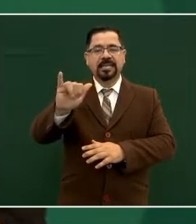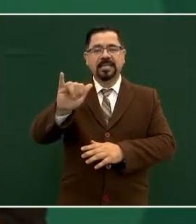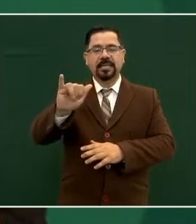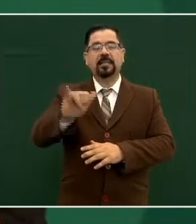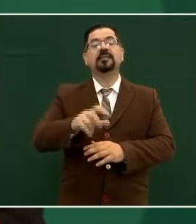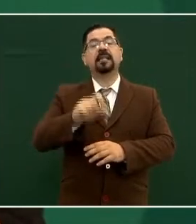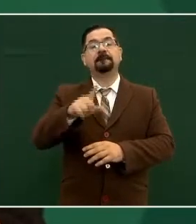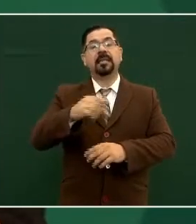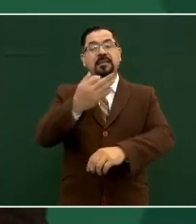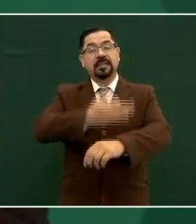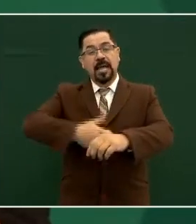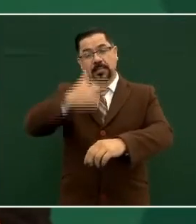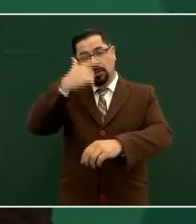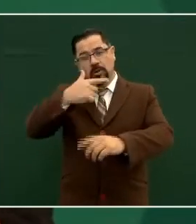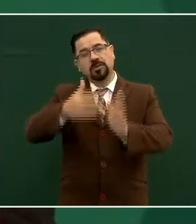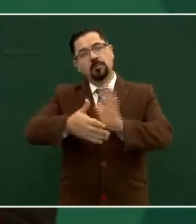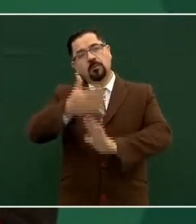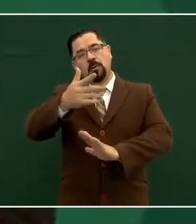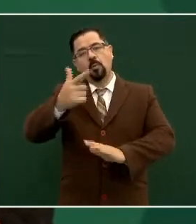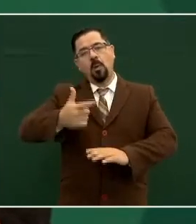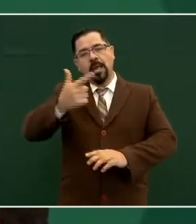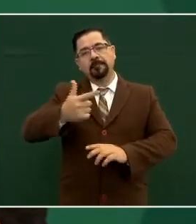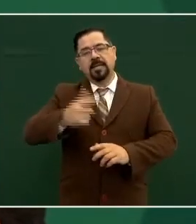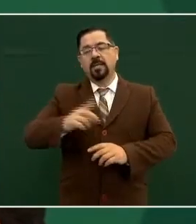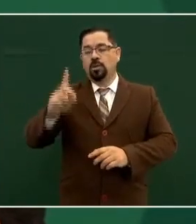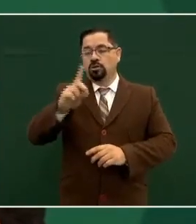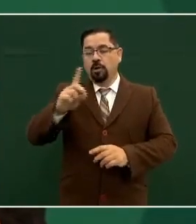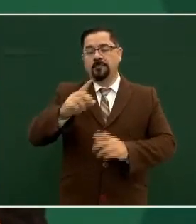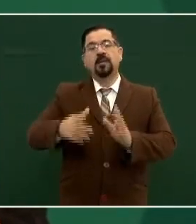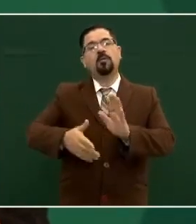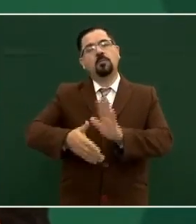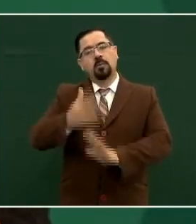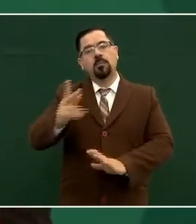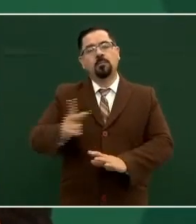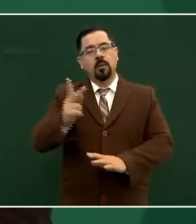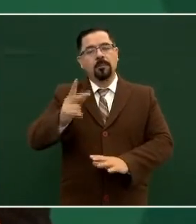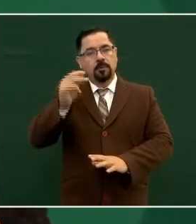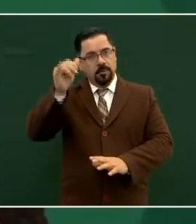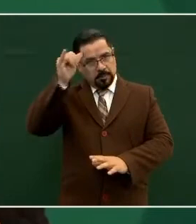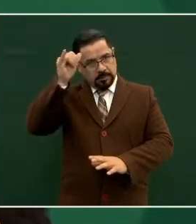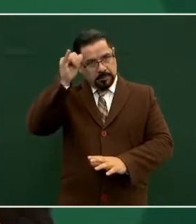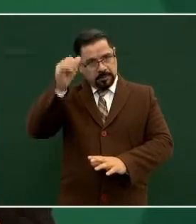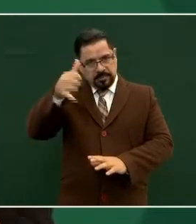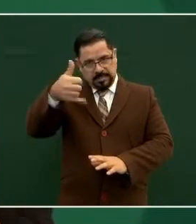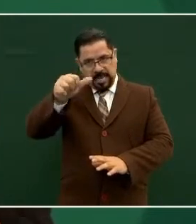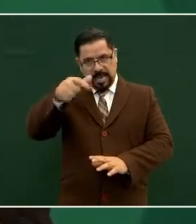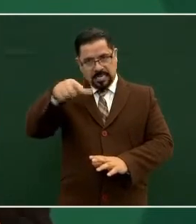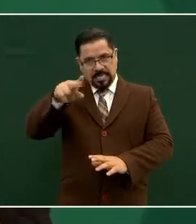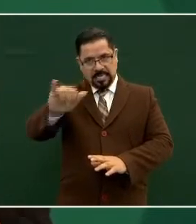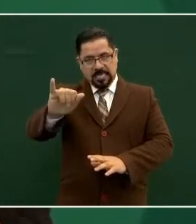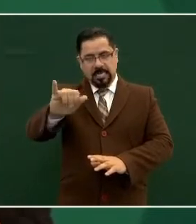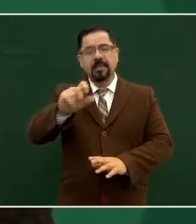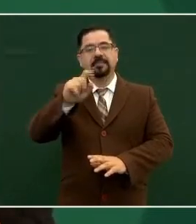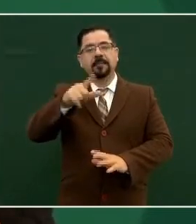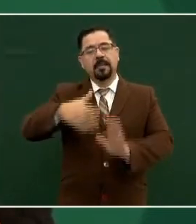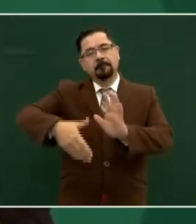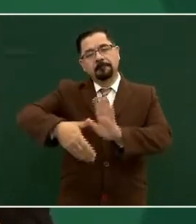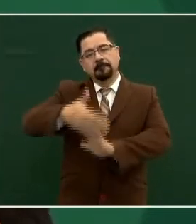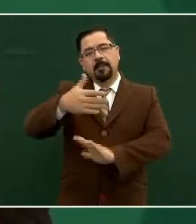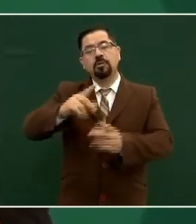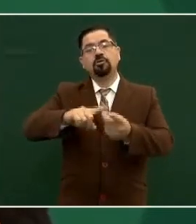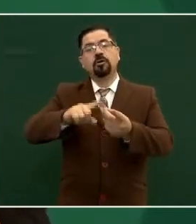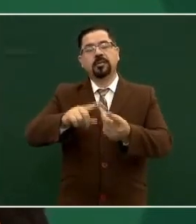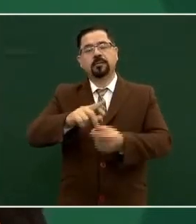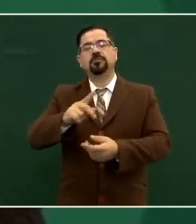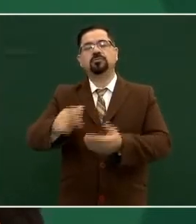Guaymas, y el domingo con los pueblos yaquis, y también pasamos a